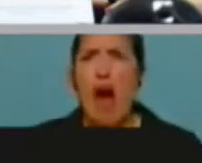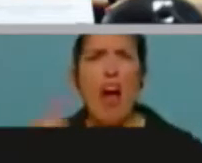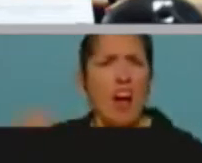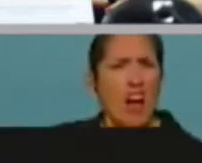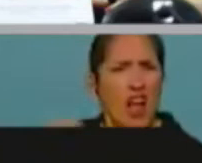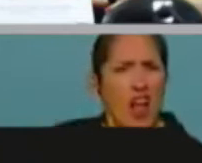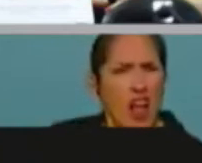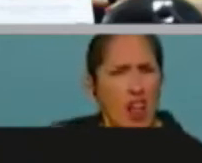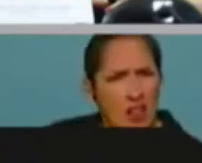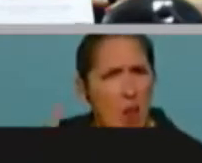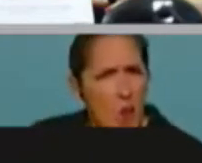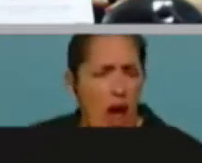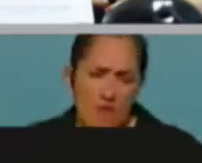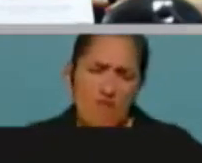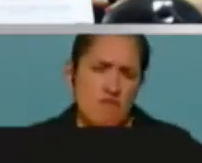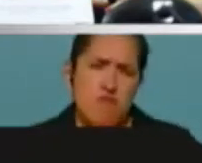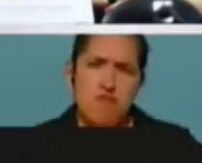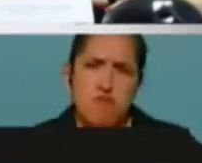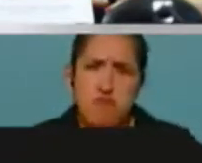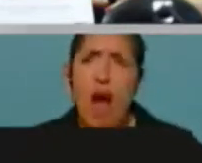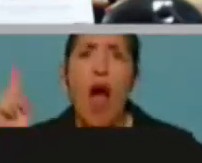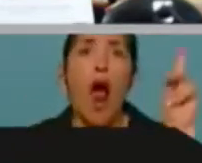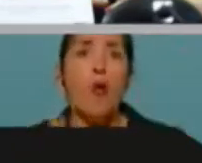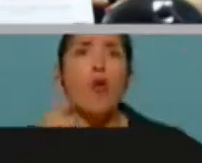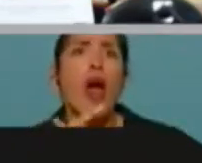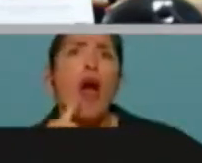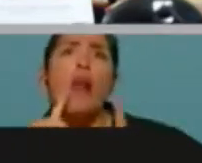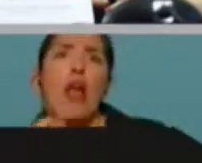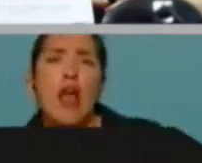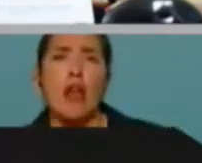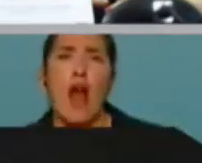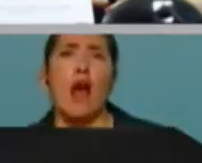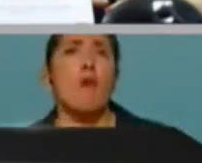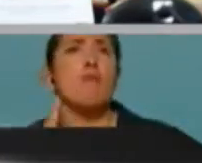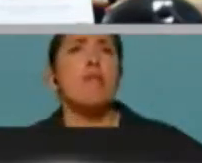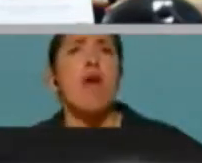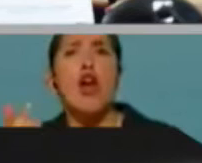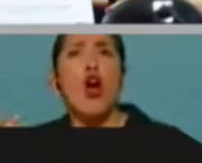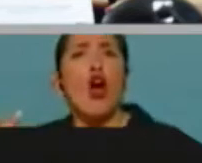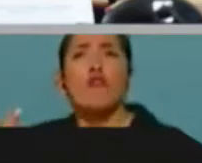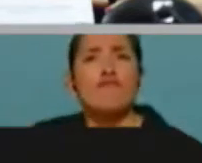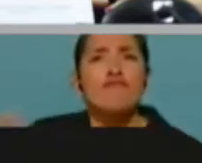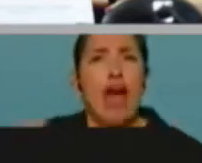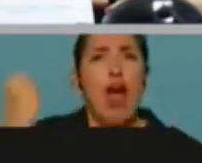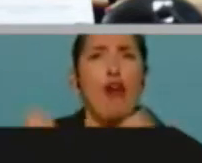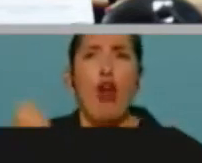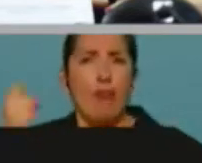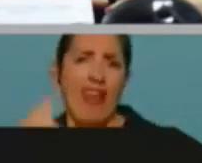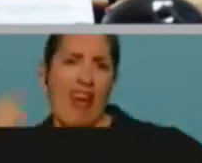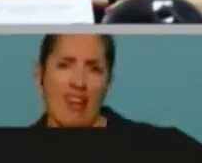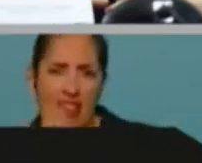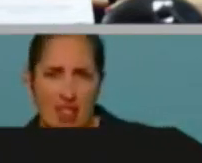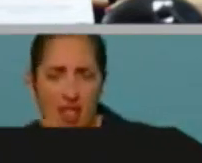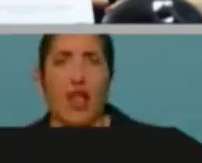de dólares este año, 18.000 el año próximo y 19.000 el año siguiente, ¿no? Y quienes integramos